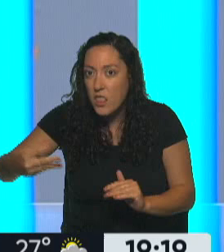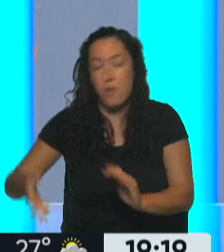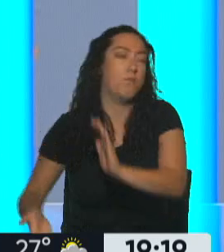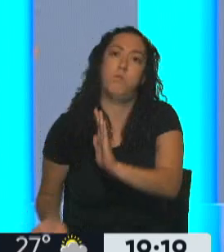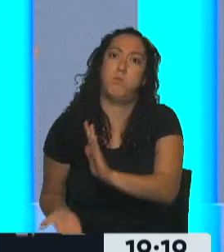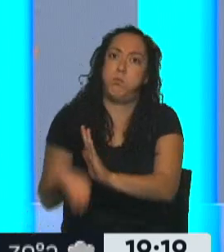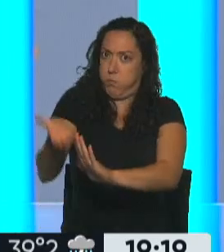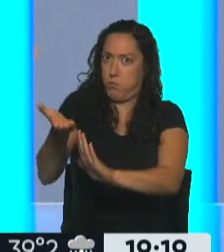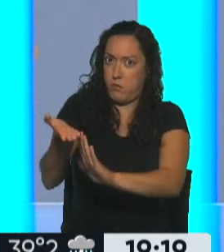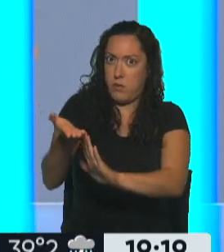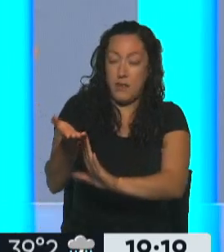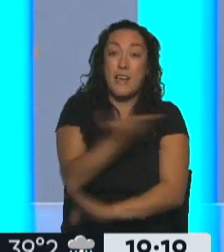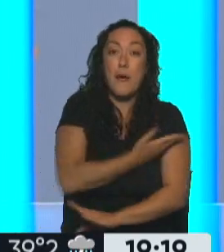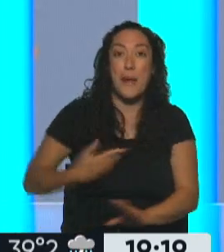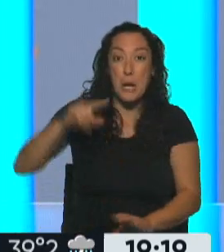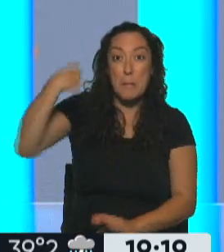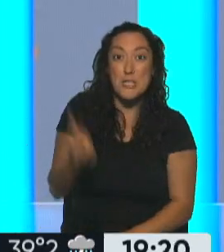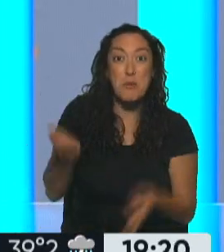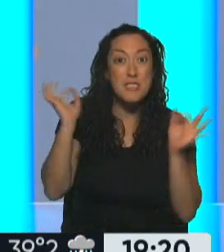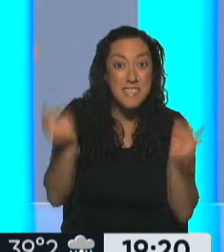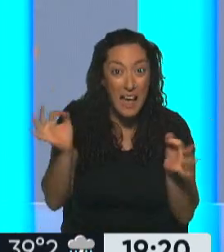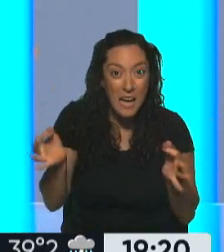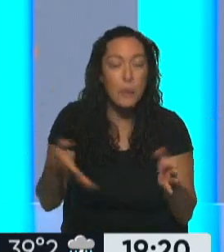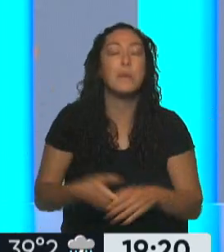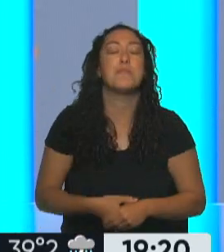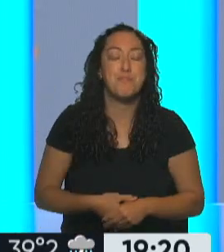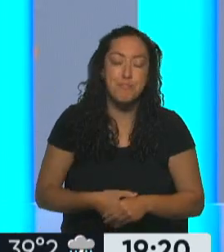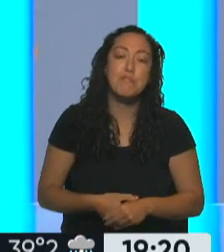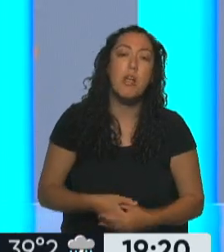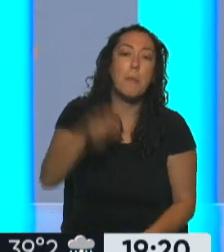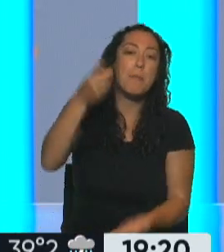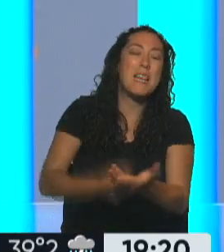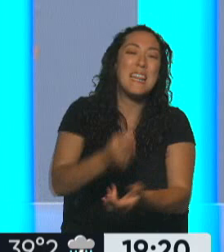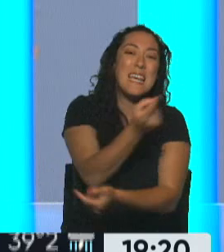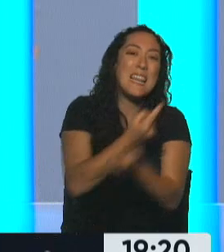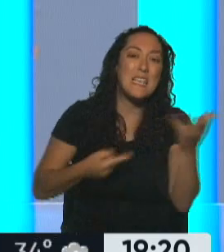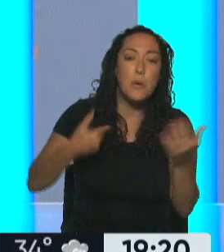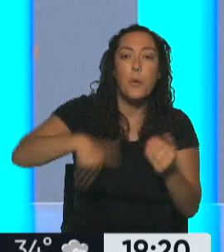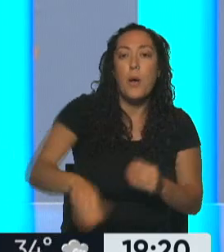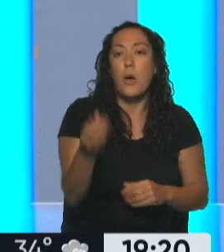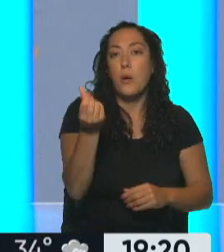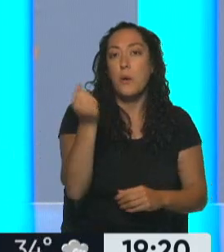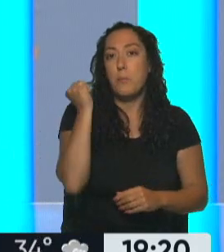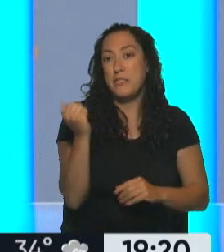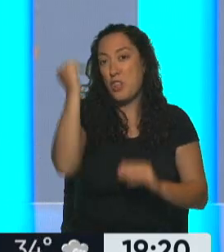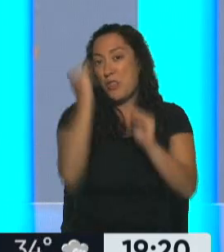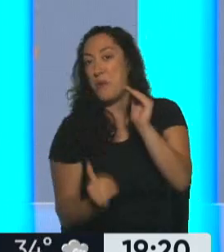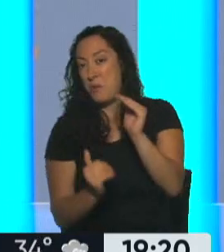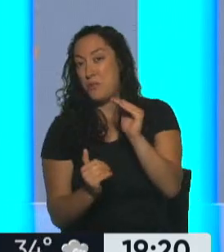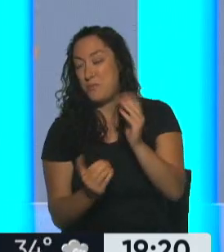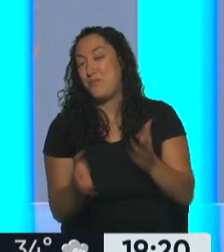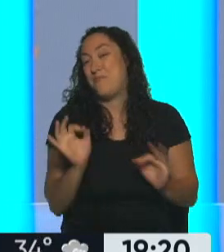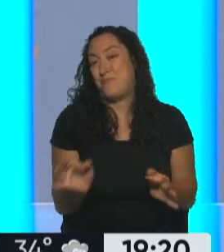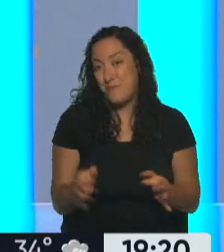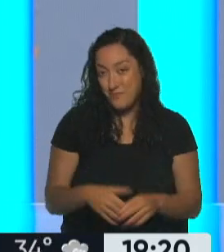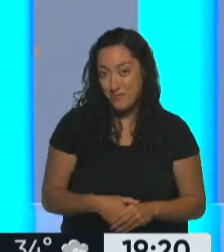de cuál iba a ser el próximo gobierno y que se esperaba que una de las primeras medidas iba a ser la devaluación. Volvemos al análisis que hacíamos al